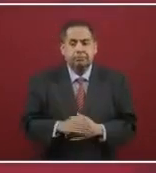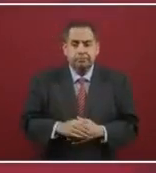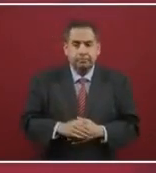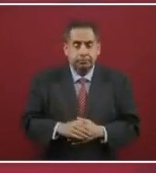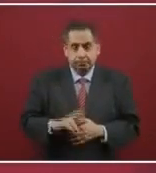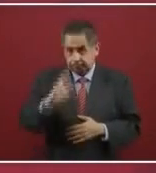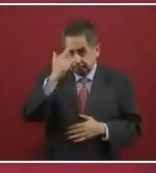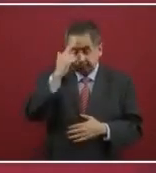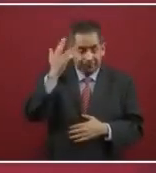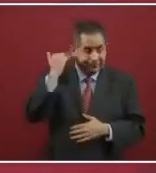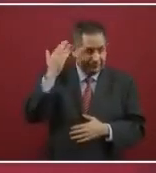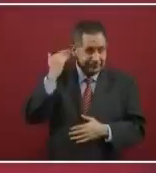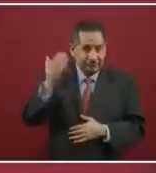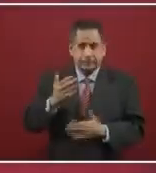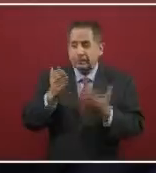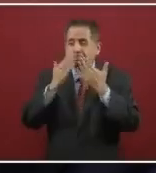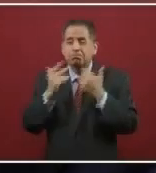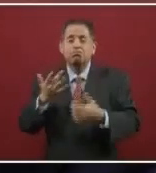serios problemas de abasto.